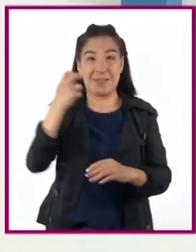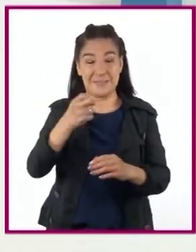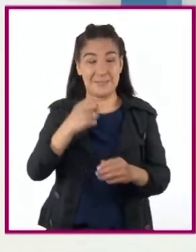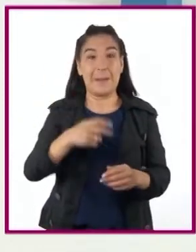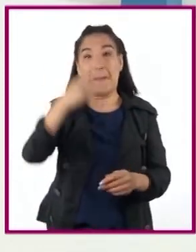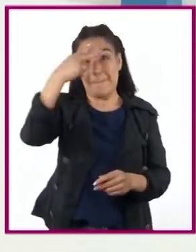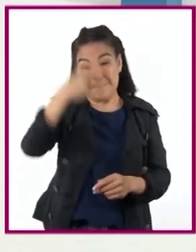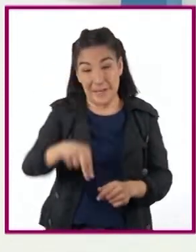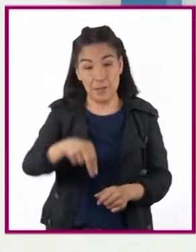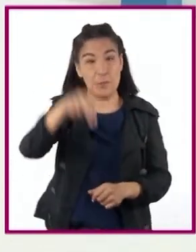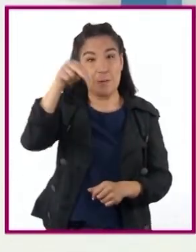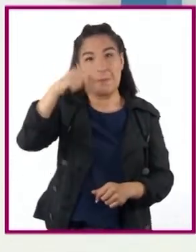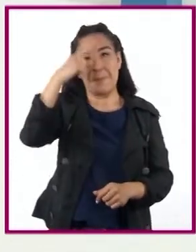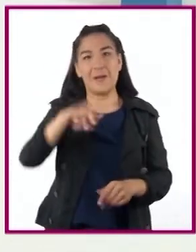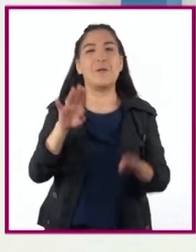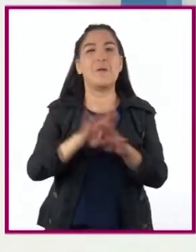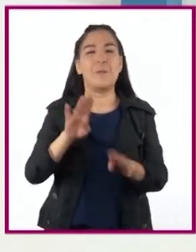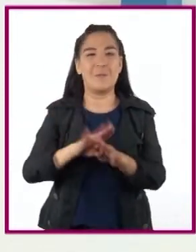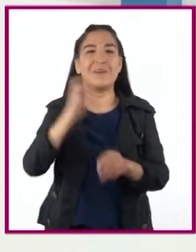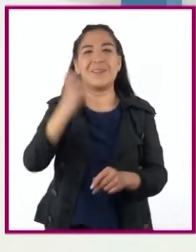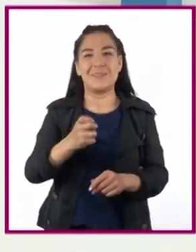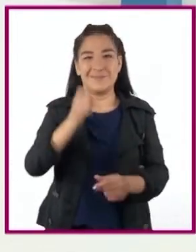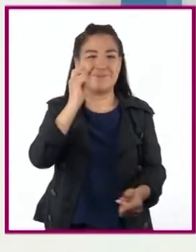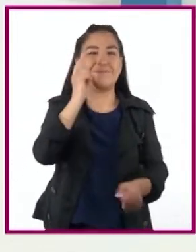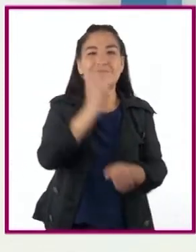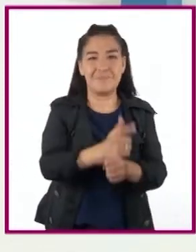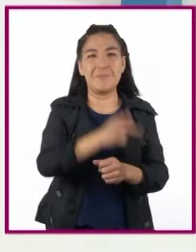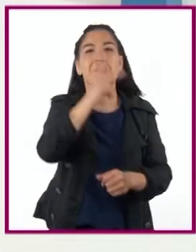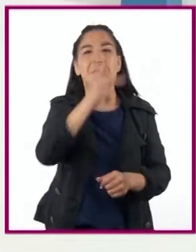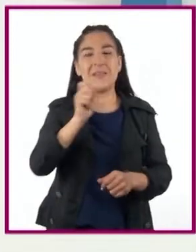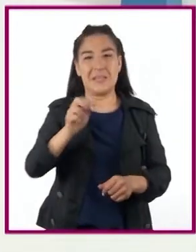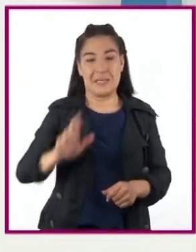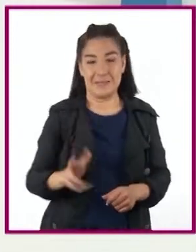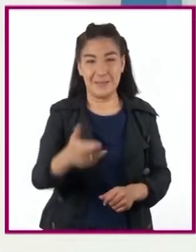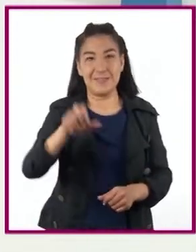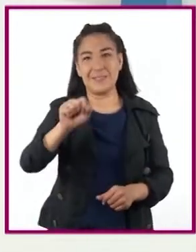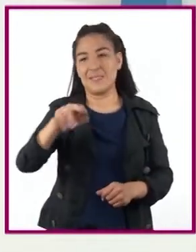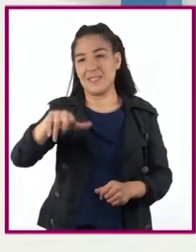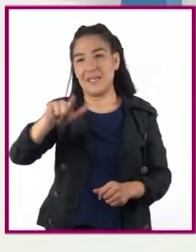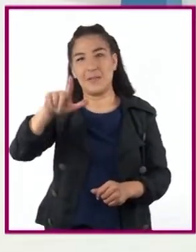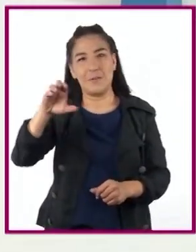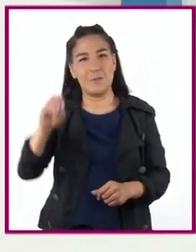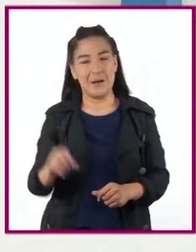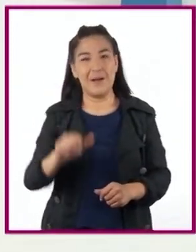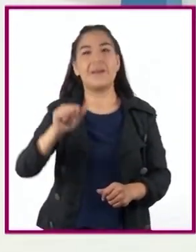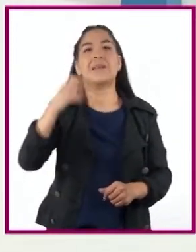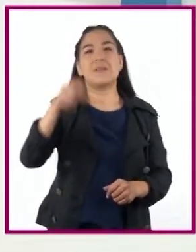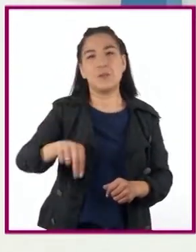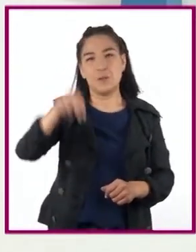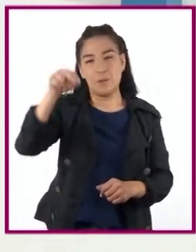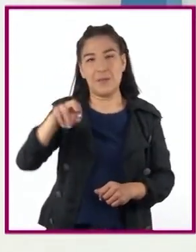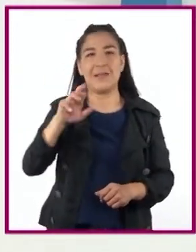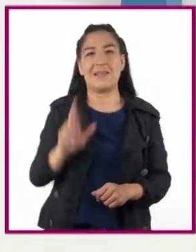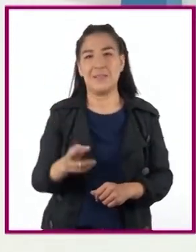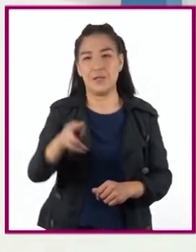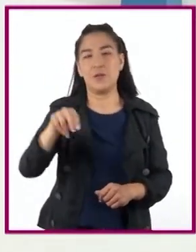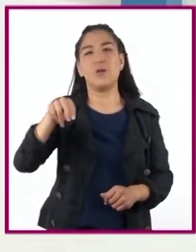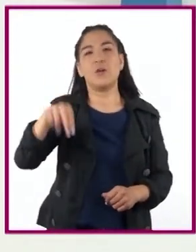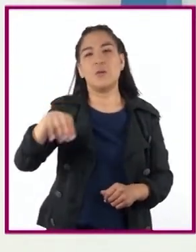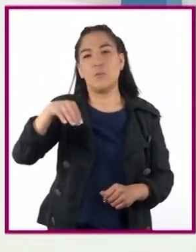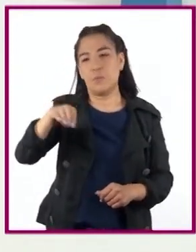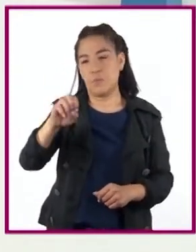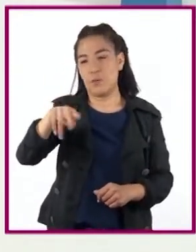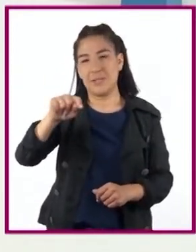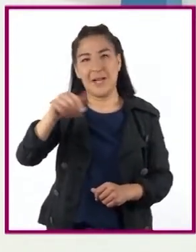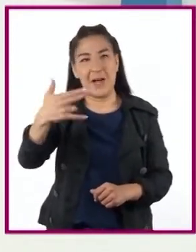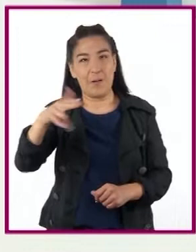Mesoamérica para definir a los pueblos asentados entre los ríos Pánuco y Sinaloa al norte y entre el río Motagua y Nicoya al